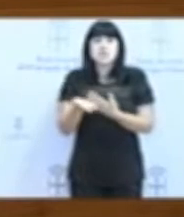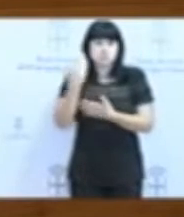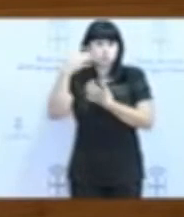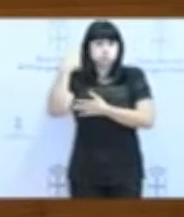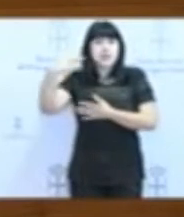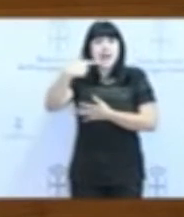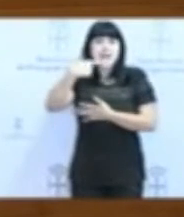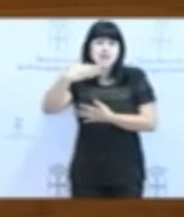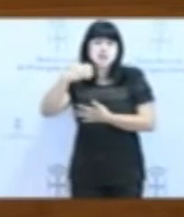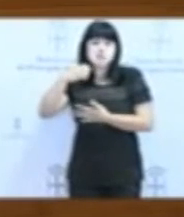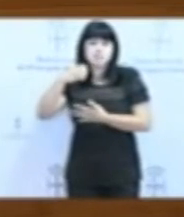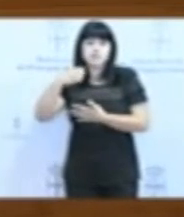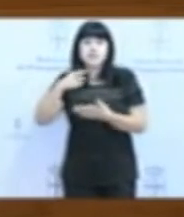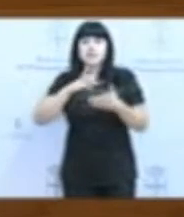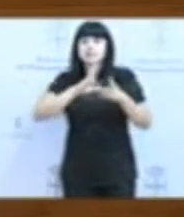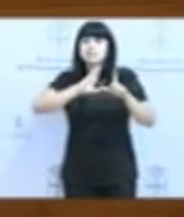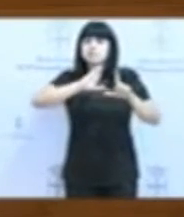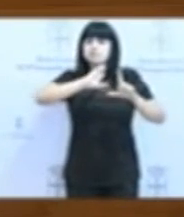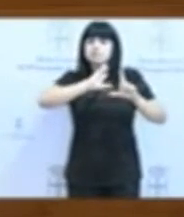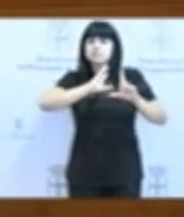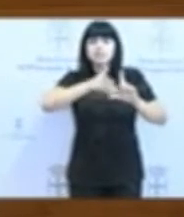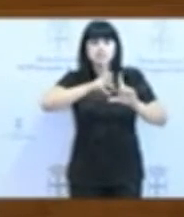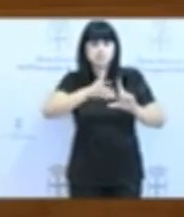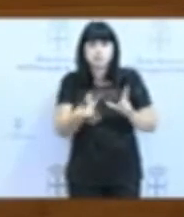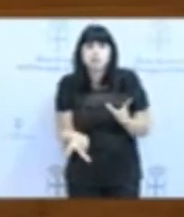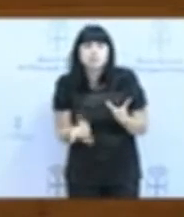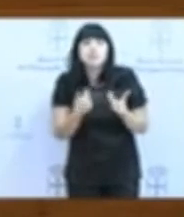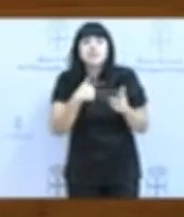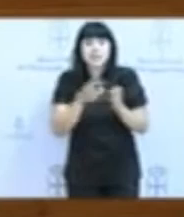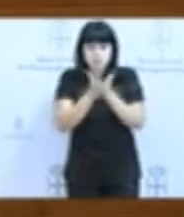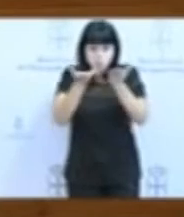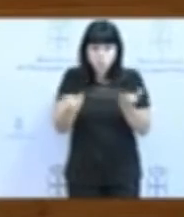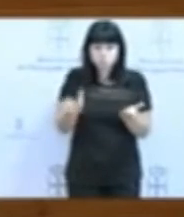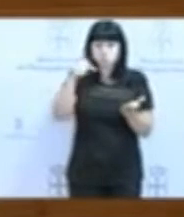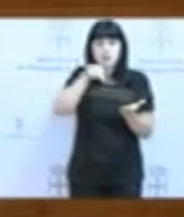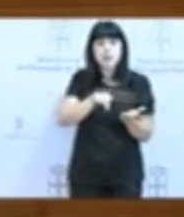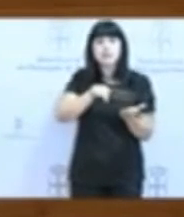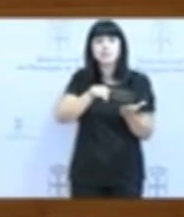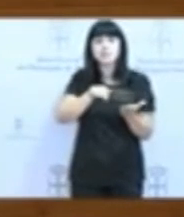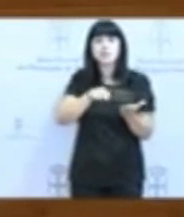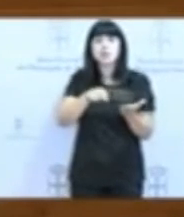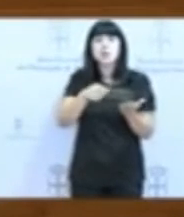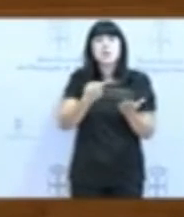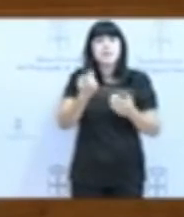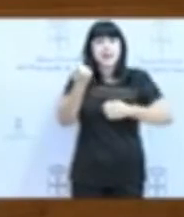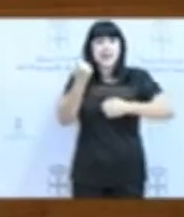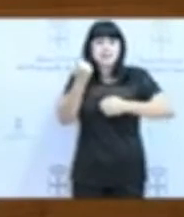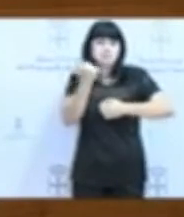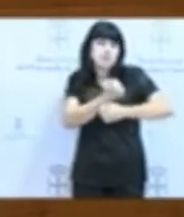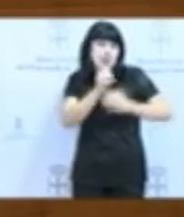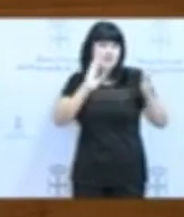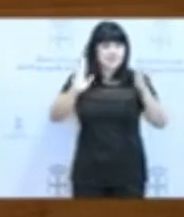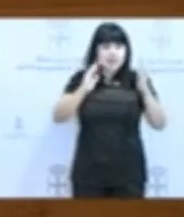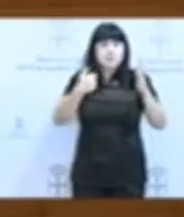pues podría ser que perfectamente en estas Navidades alguien tuviese la ocurrencia de escribir un libro para venderlo en esas Navidades titulado Yo votaba